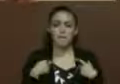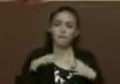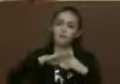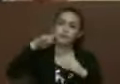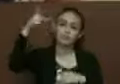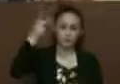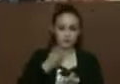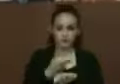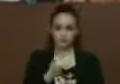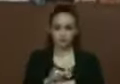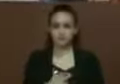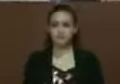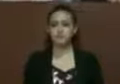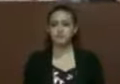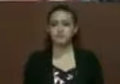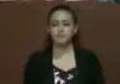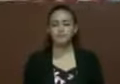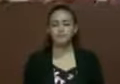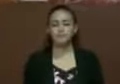allá.